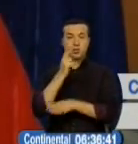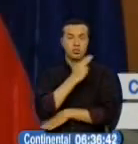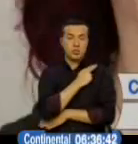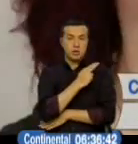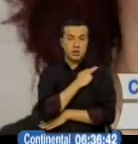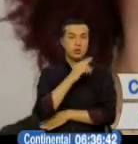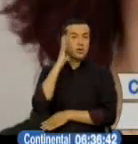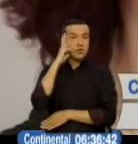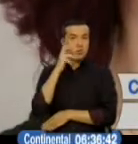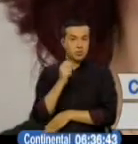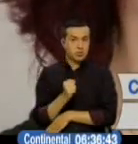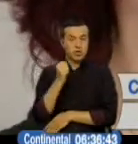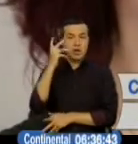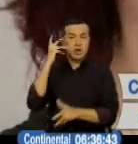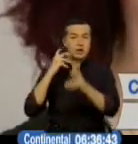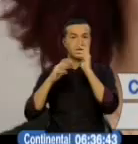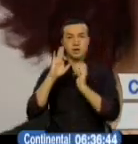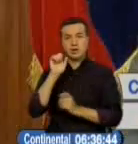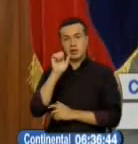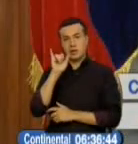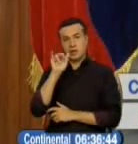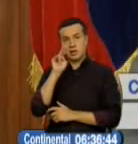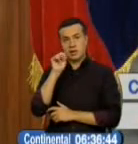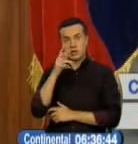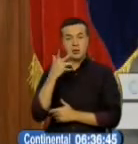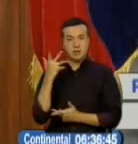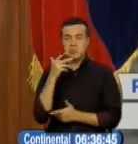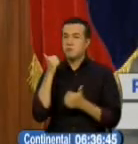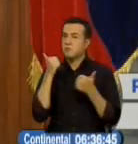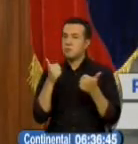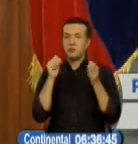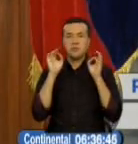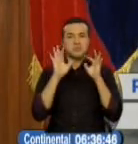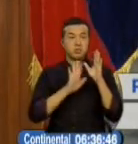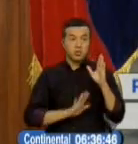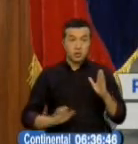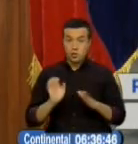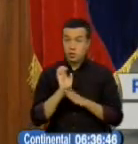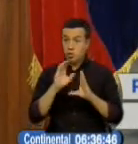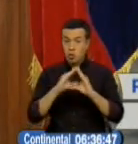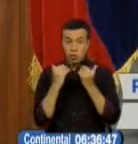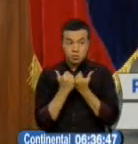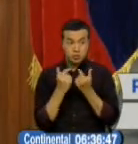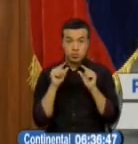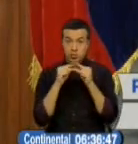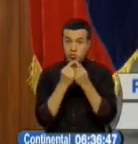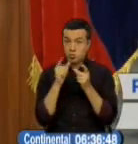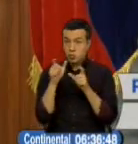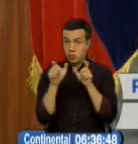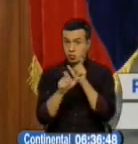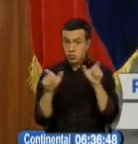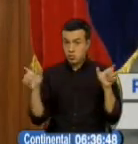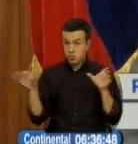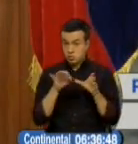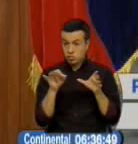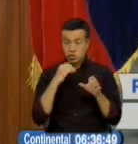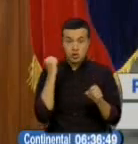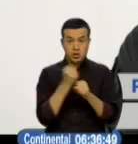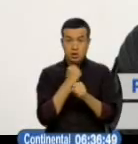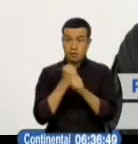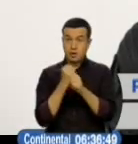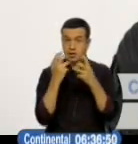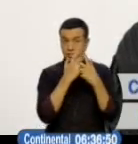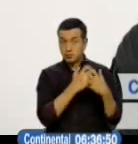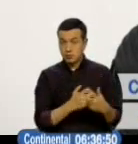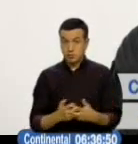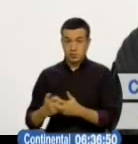Pablo Vanegas, y de la historiadora Tatiana Hidrobo. Le va a hacer muy bien al país, la verdad, si es que esta comisión, si es que este grupo de personas llega a trabajar en conjunto.